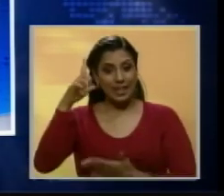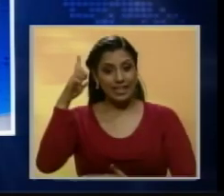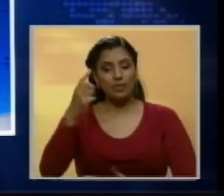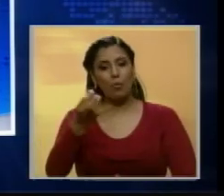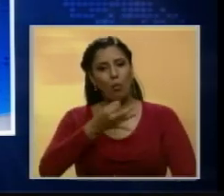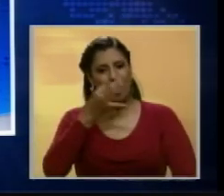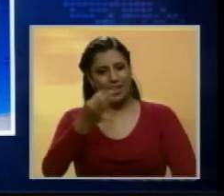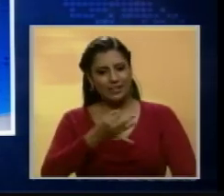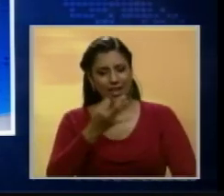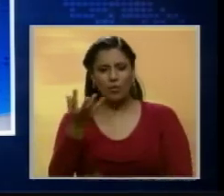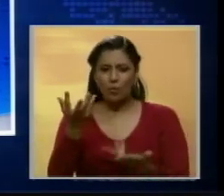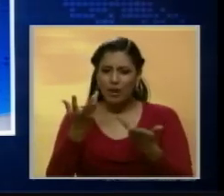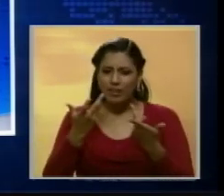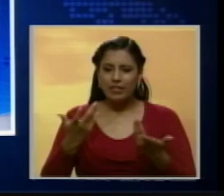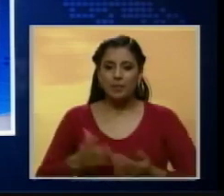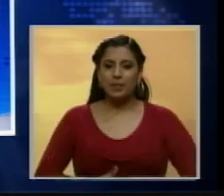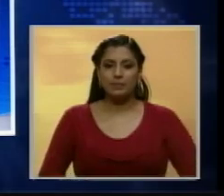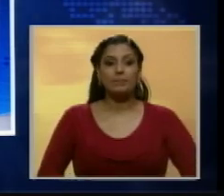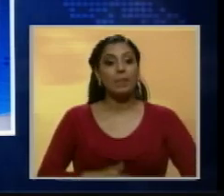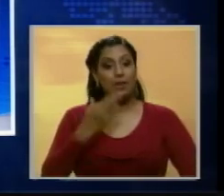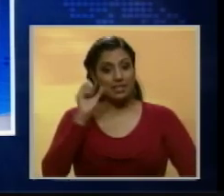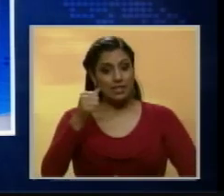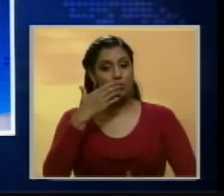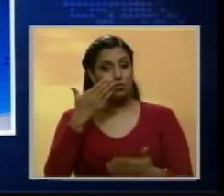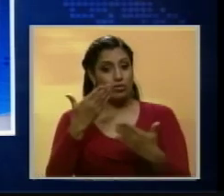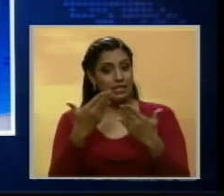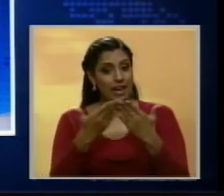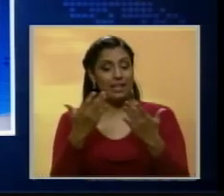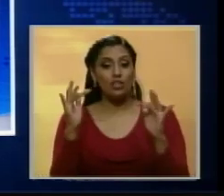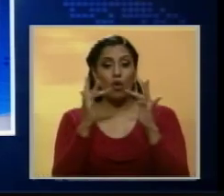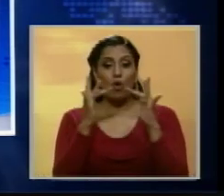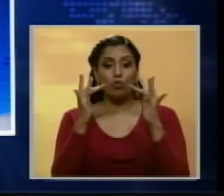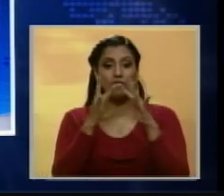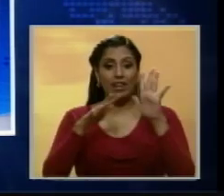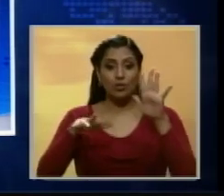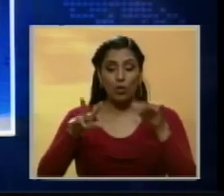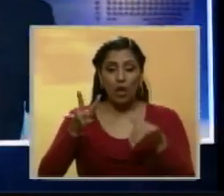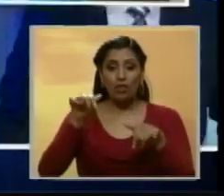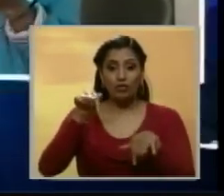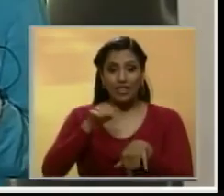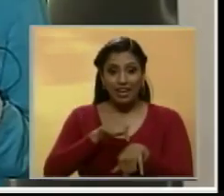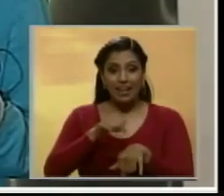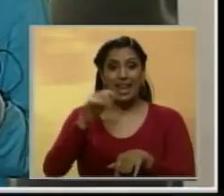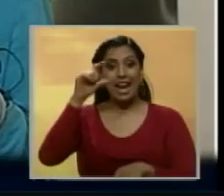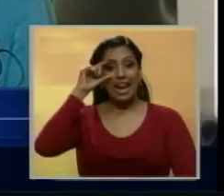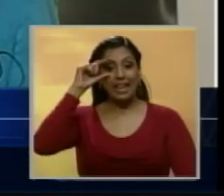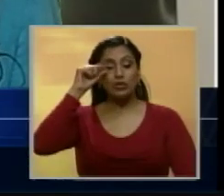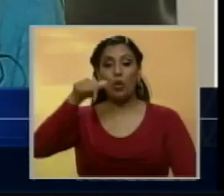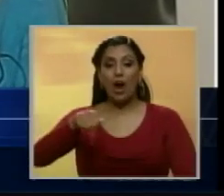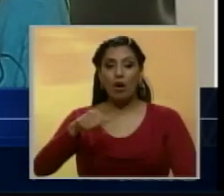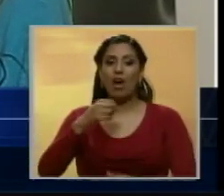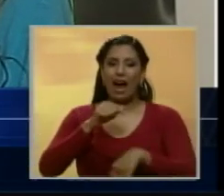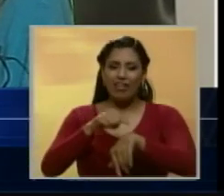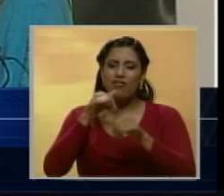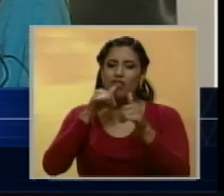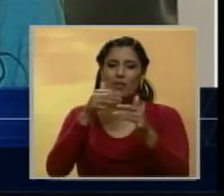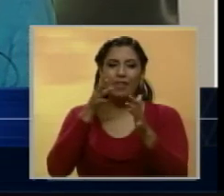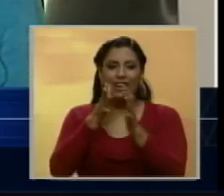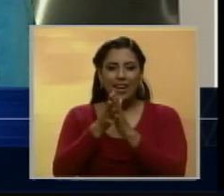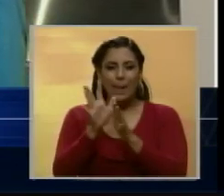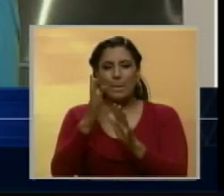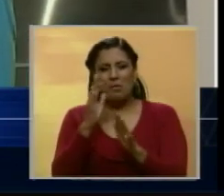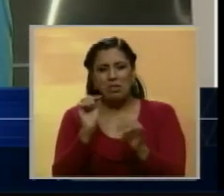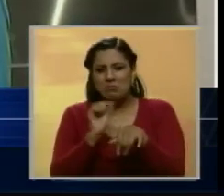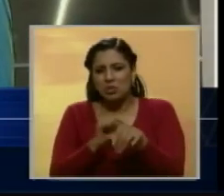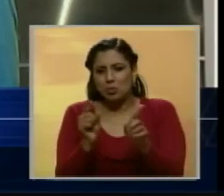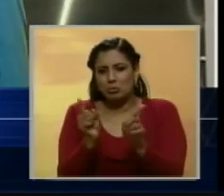adelante, buenas tardes, cuéntanos. Sí, muchísimas gracias por este pase en vivo y directo, Néstor. A esta hora les podemos informar que dentro de